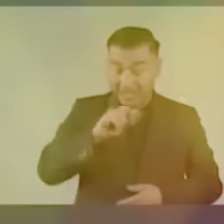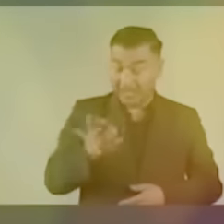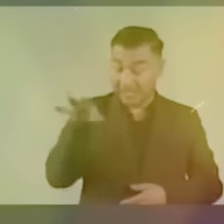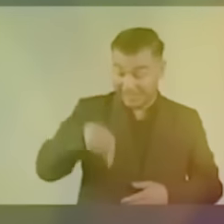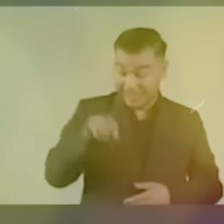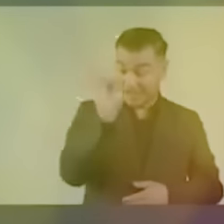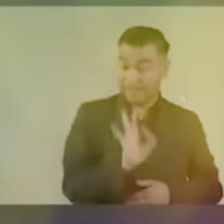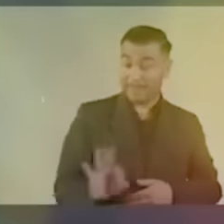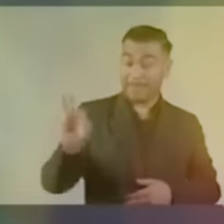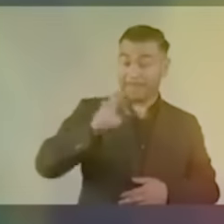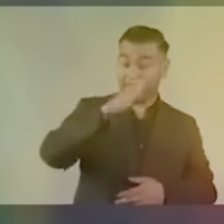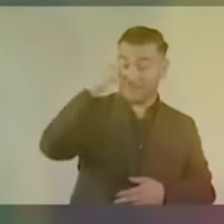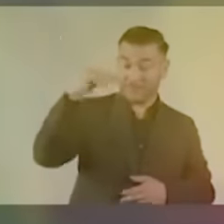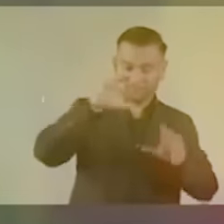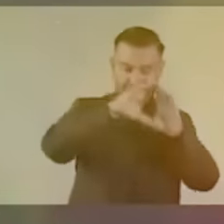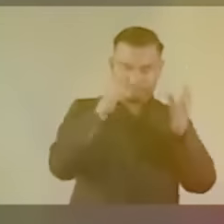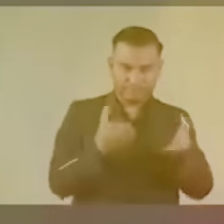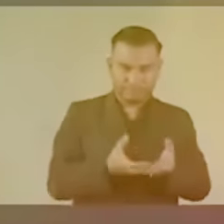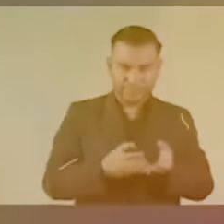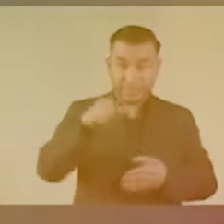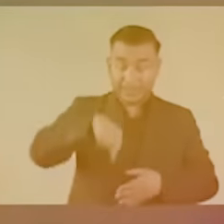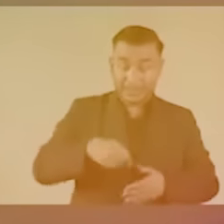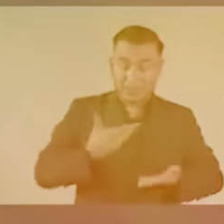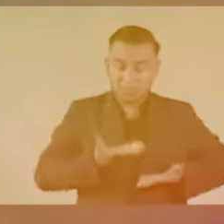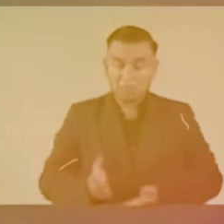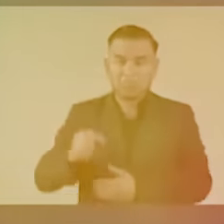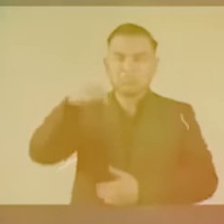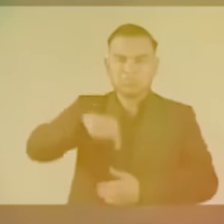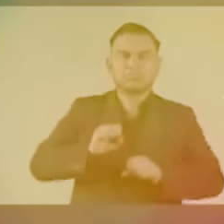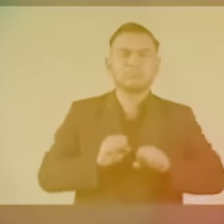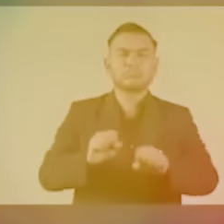mejor país del mundo. Aquí nací y aquí quiero morir.